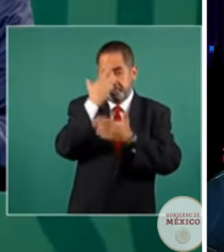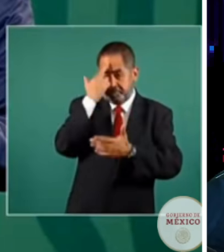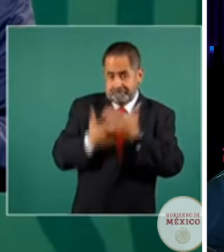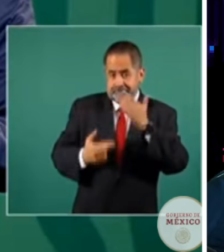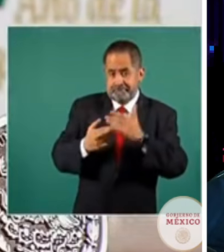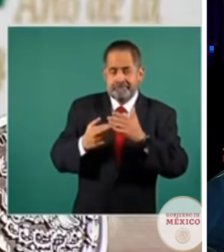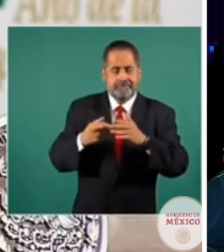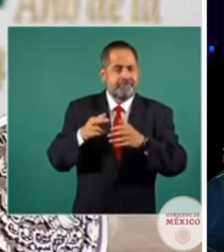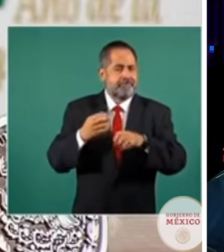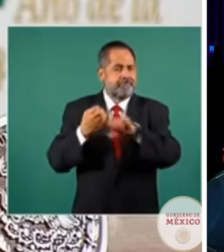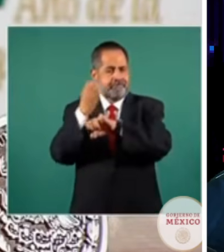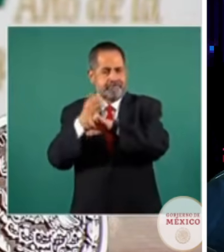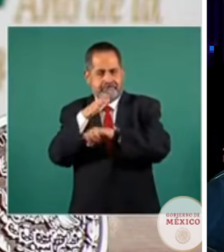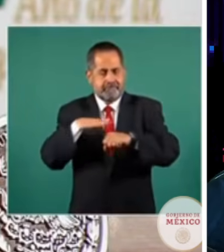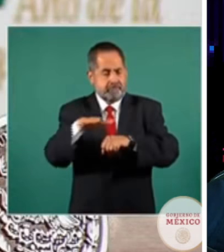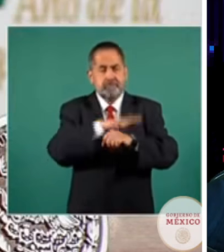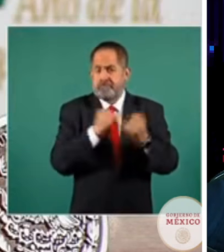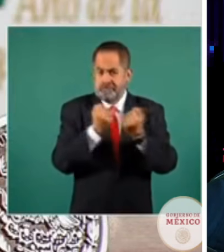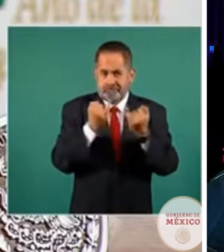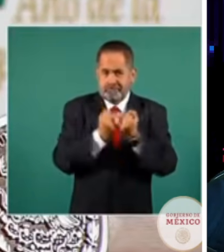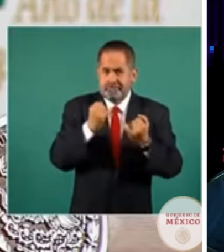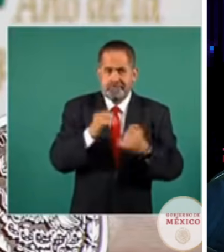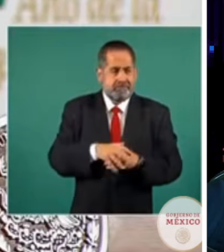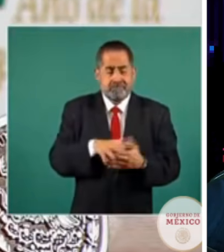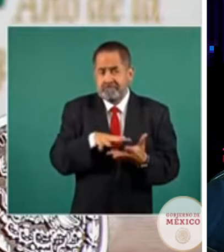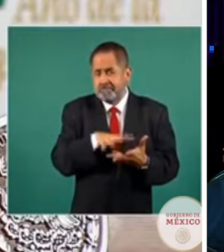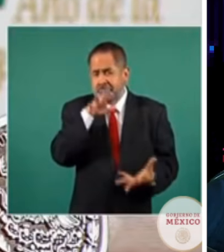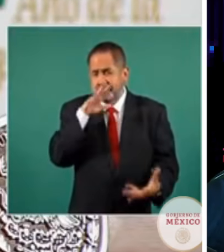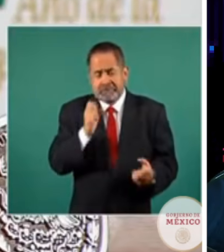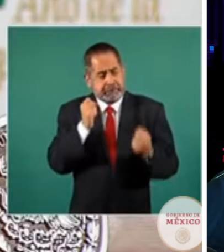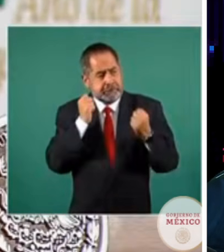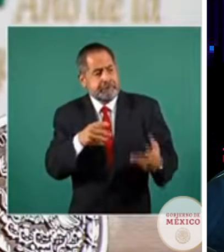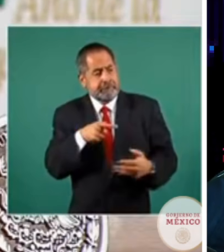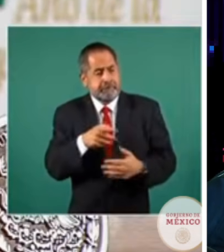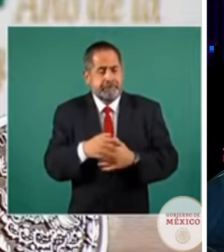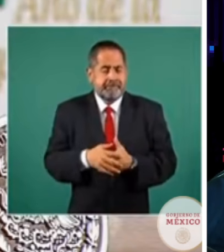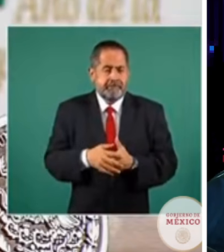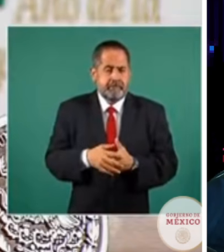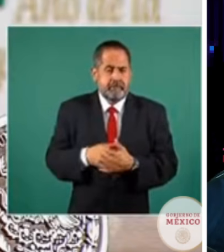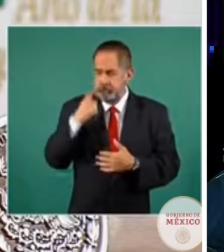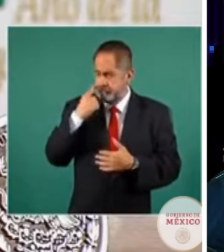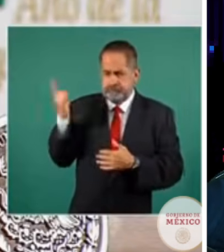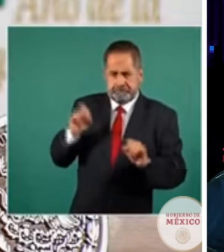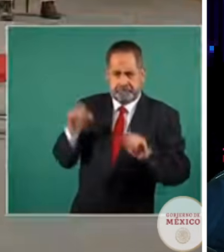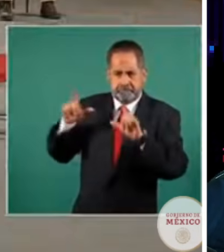también es fuero común, y es la mayoría. ¿Por qué no ponemos?